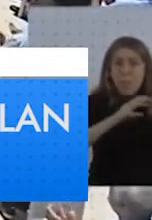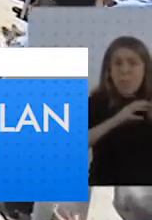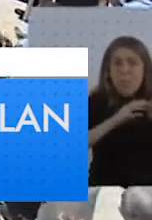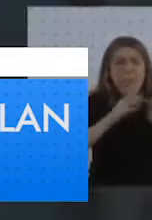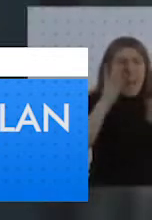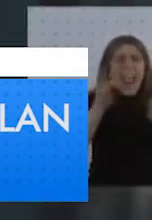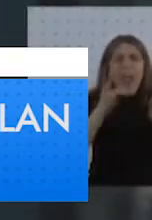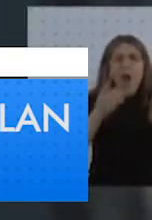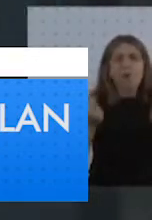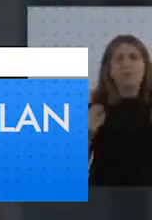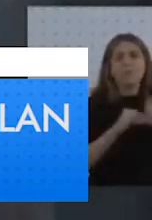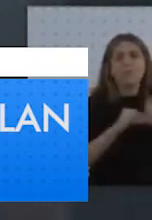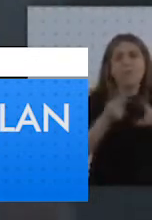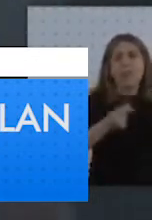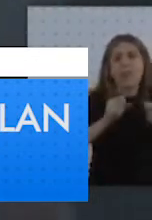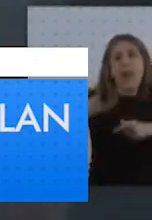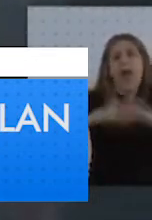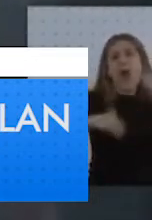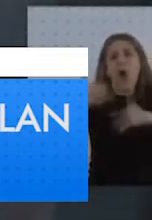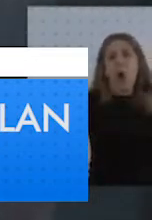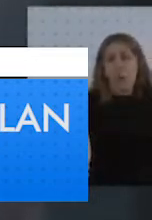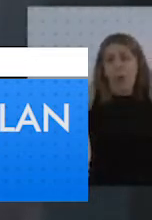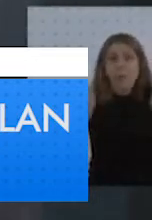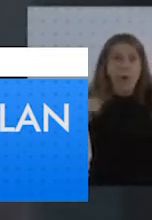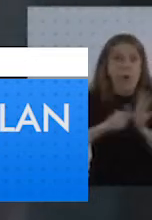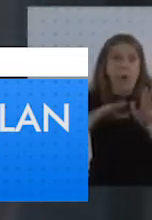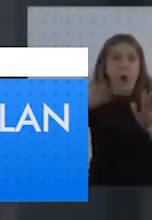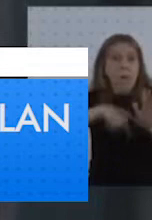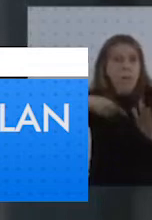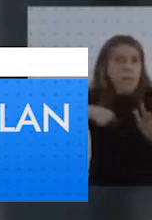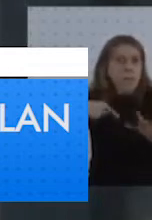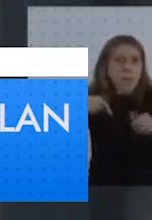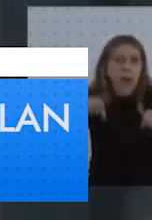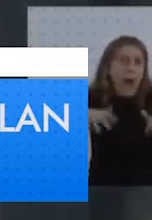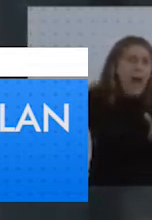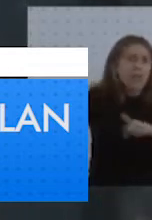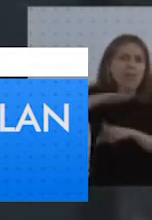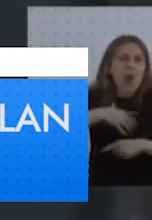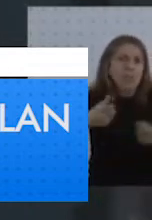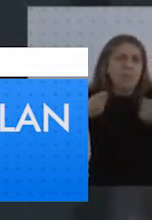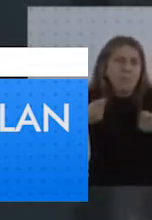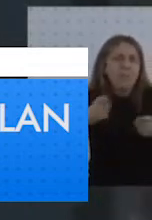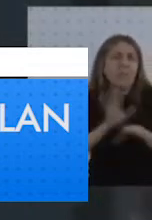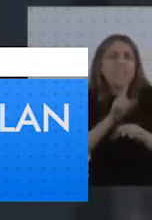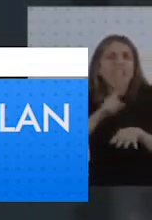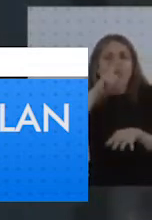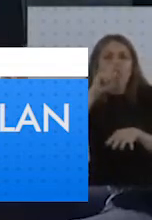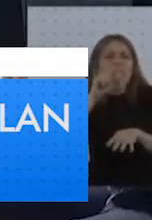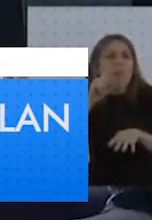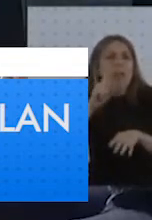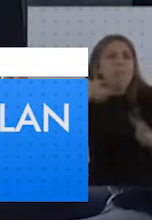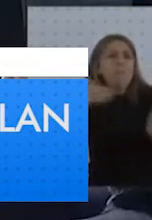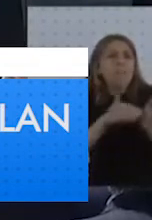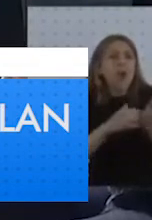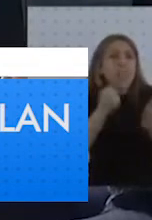con una inversión de 800 millones de pesos y permitió agregar 840 plazas a las instalaciones carcelarias. Durante el acto también se presentó el